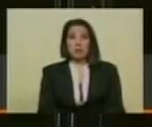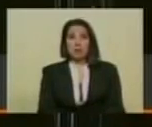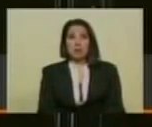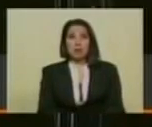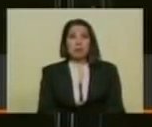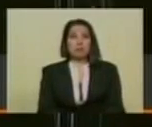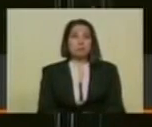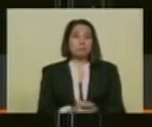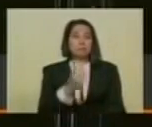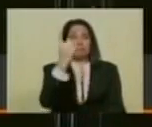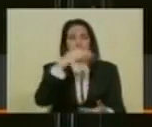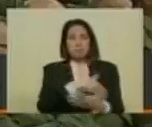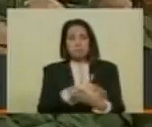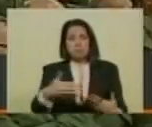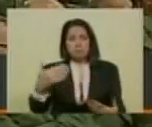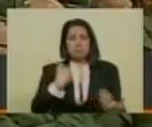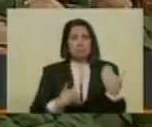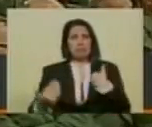miles de heridos.